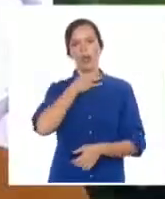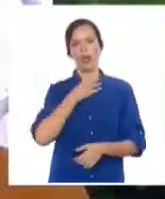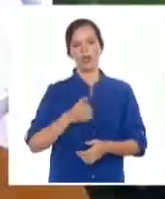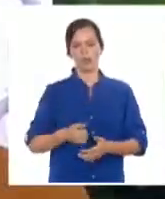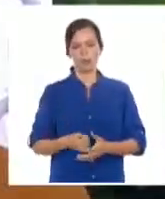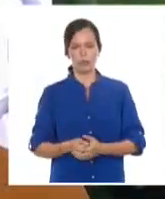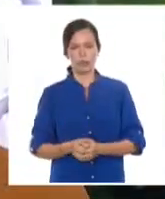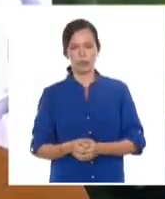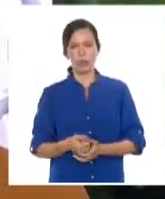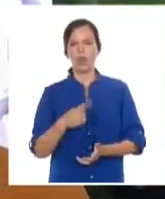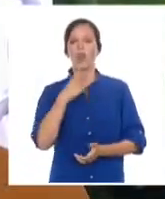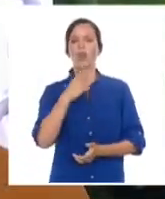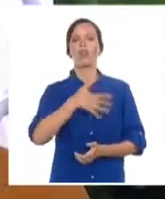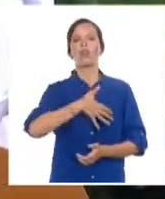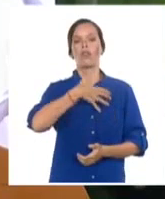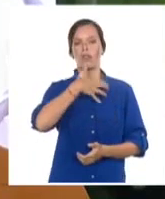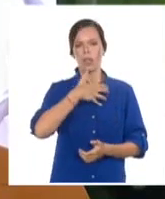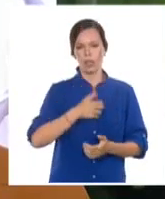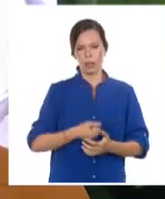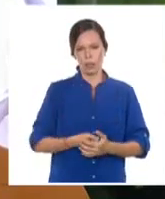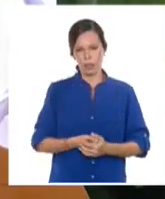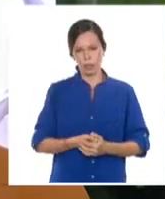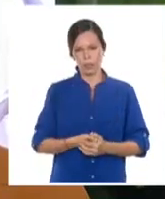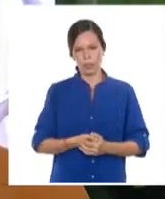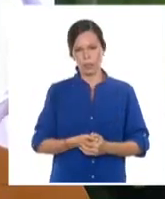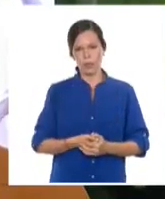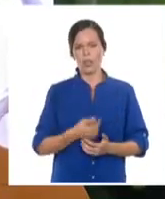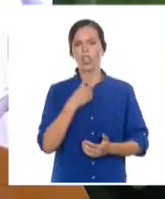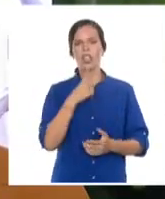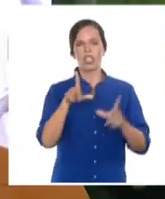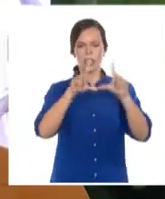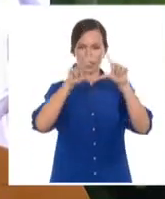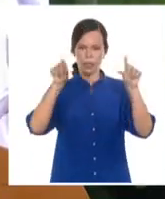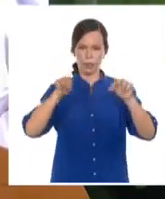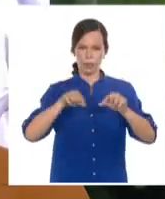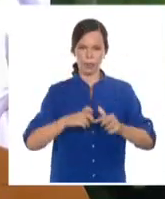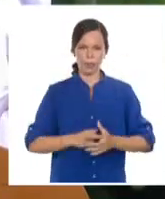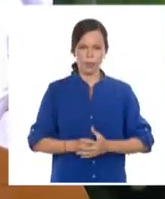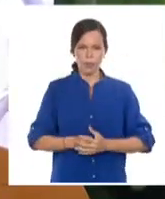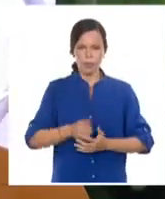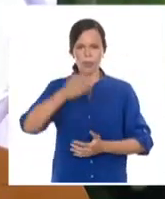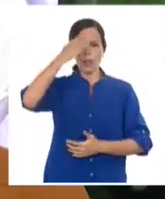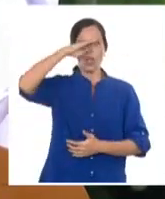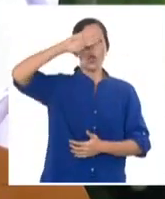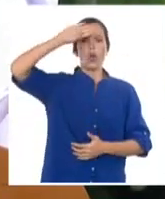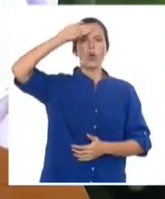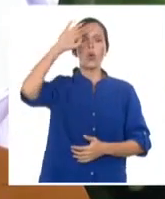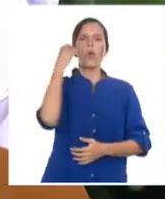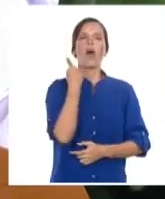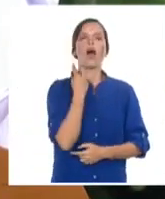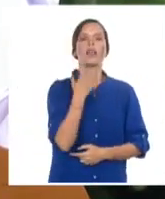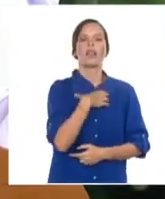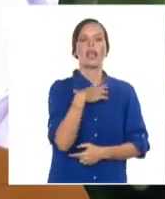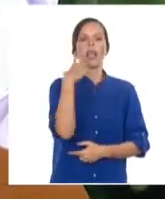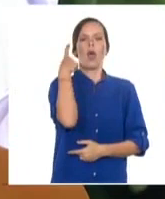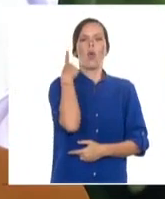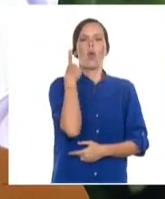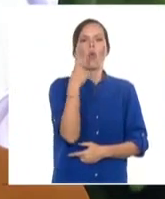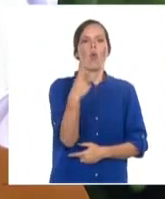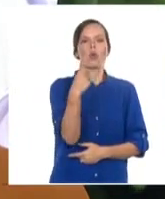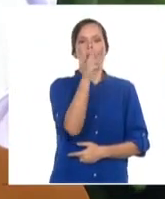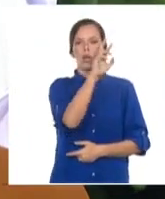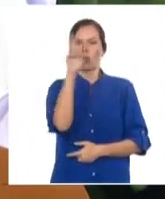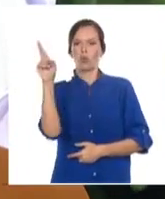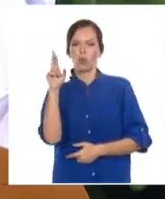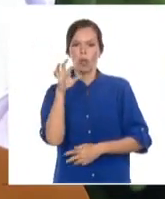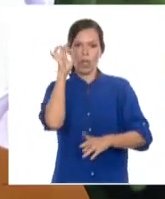Fidel en su Centenario cuando expresó y cito que Cuba solo ha habido una Revolución la que comenzó Carl Manuel